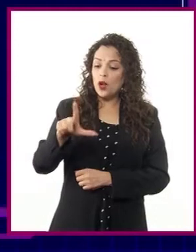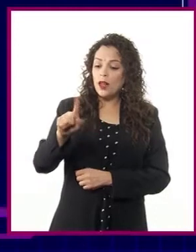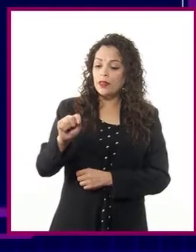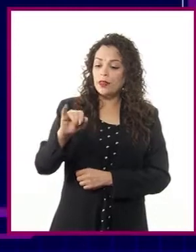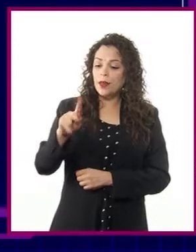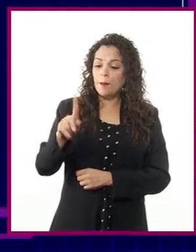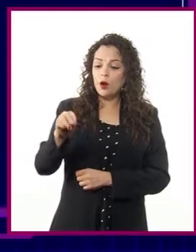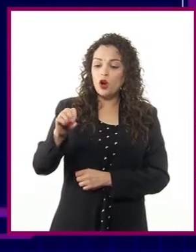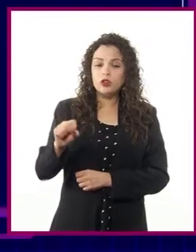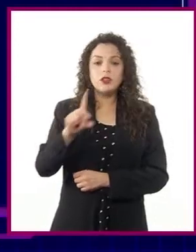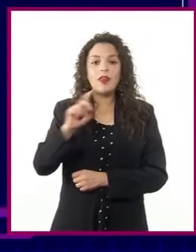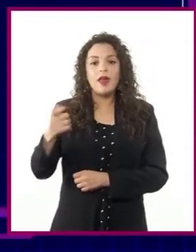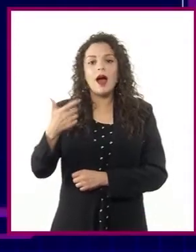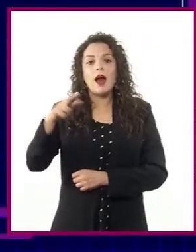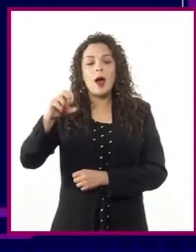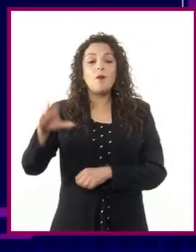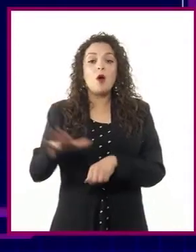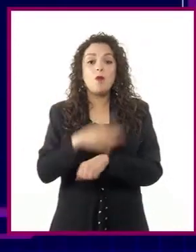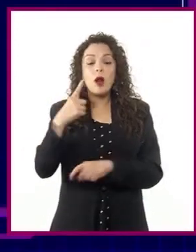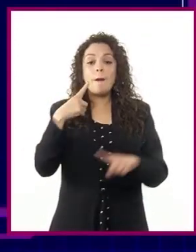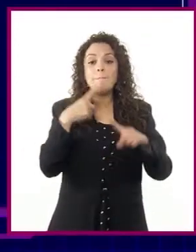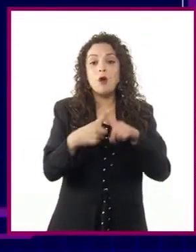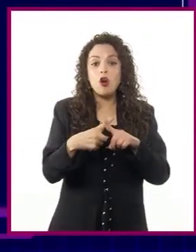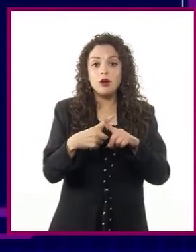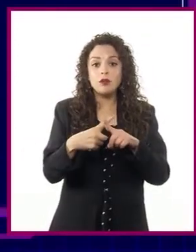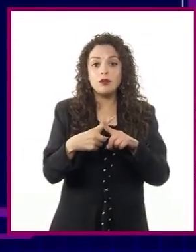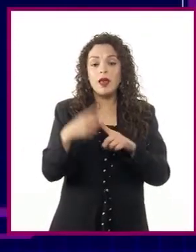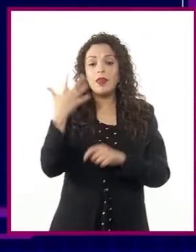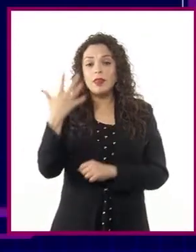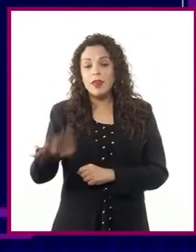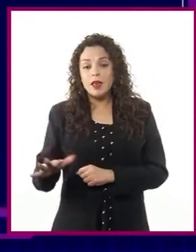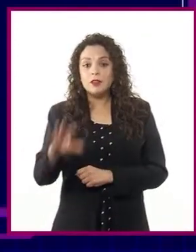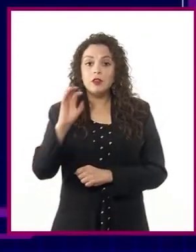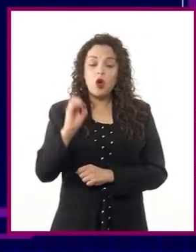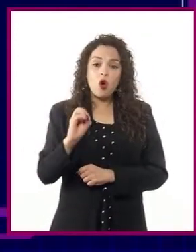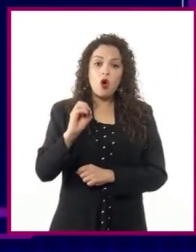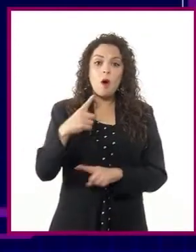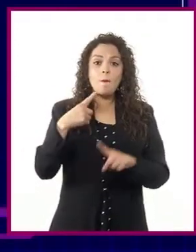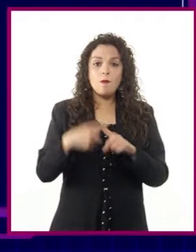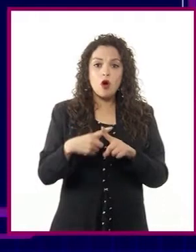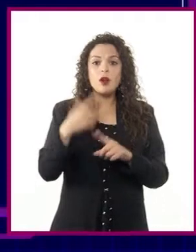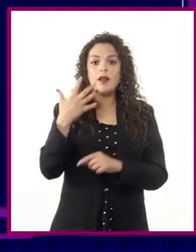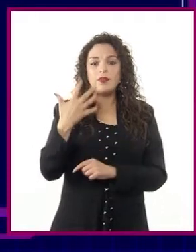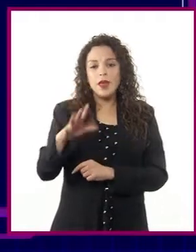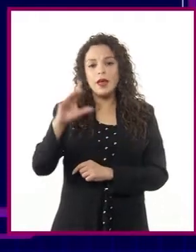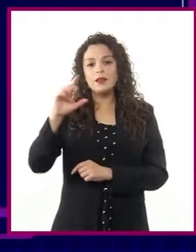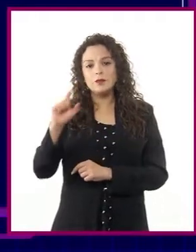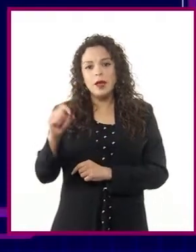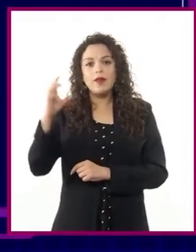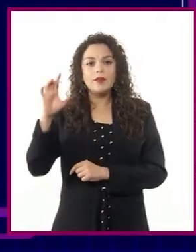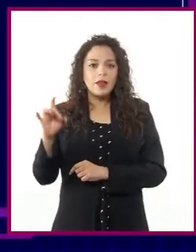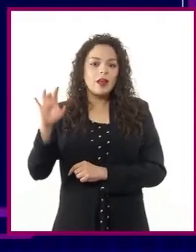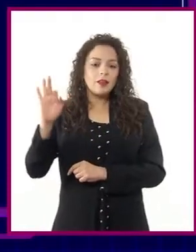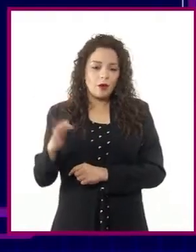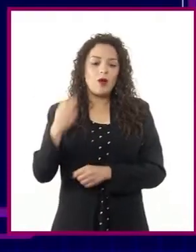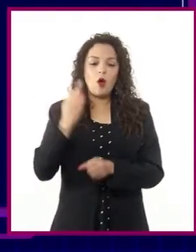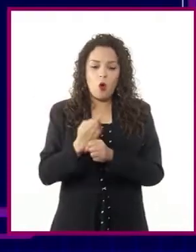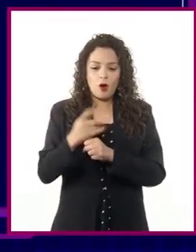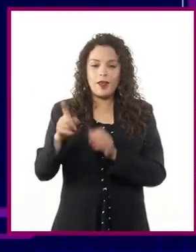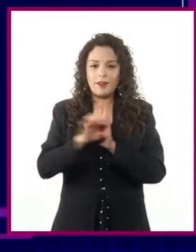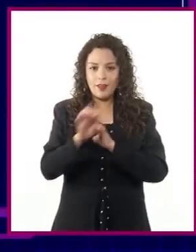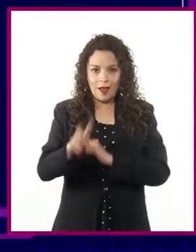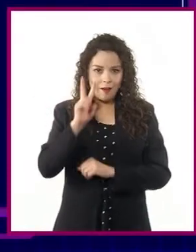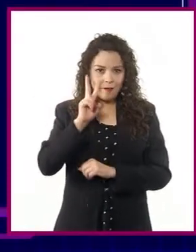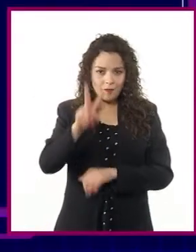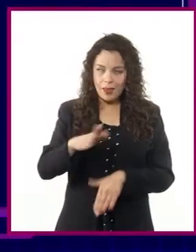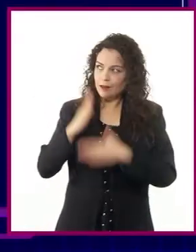porque se obtienen de multiplicar los gramos por 10 o por múltiplos de 10, como se verá a continuación.